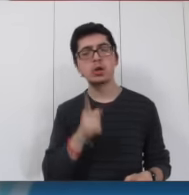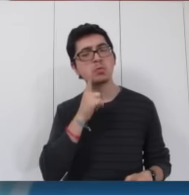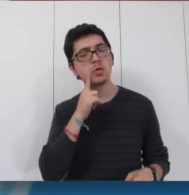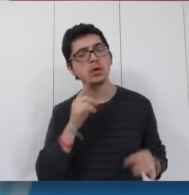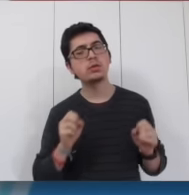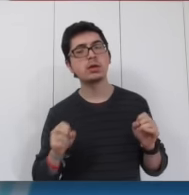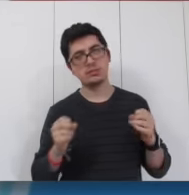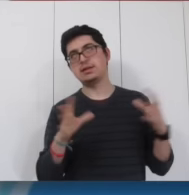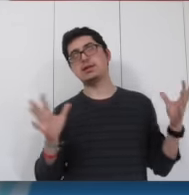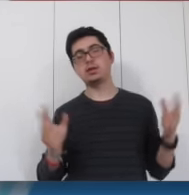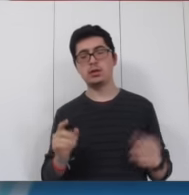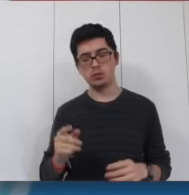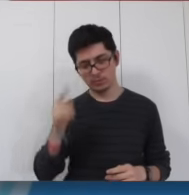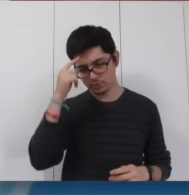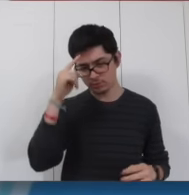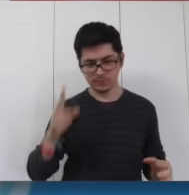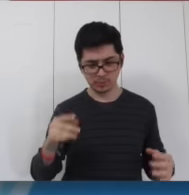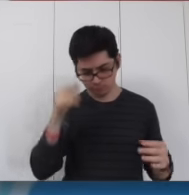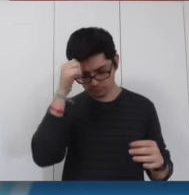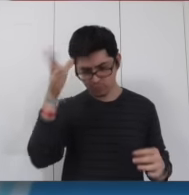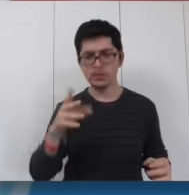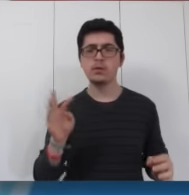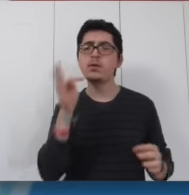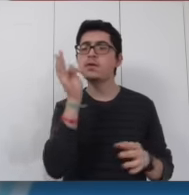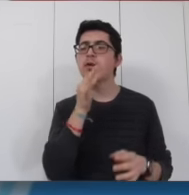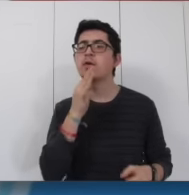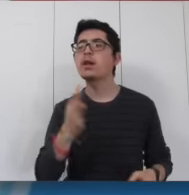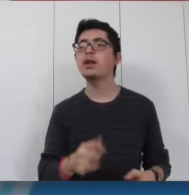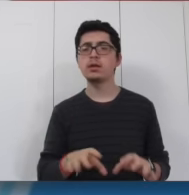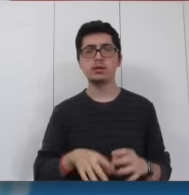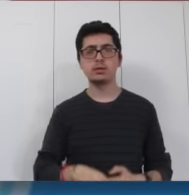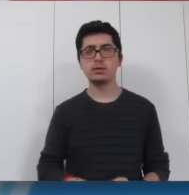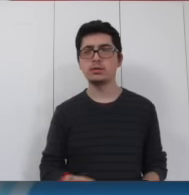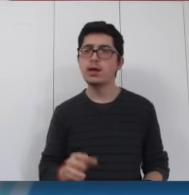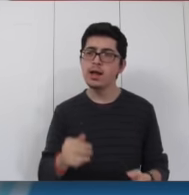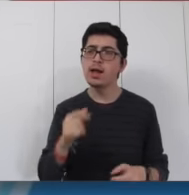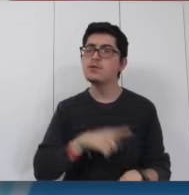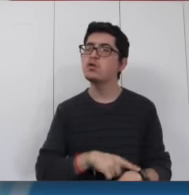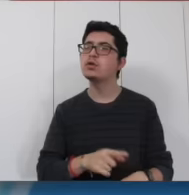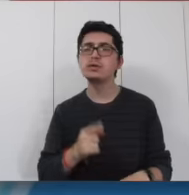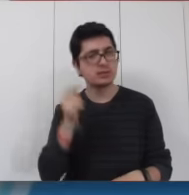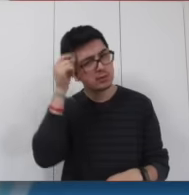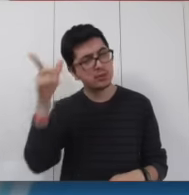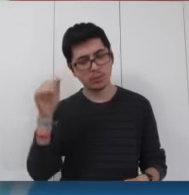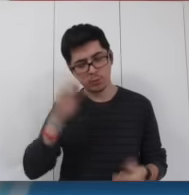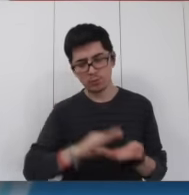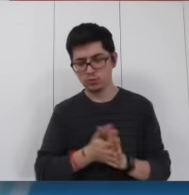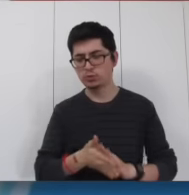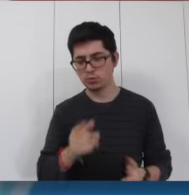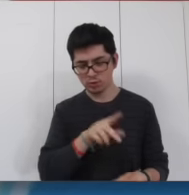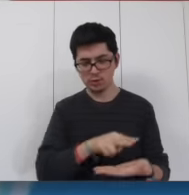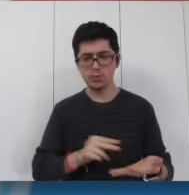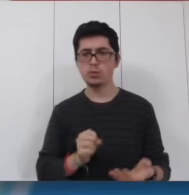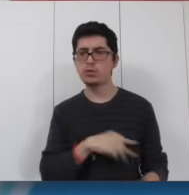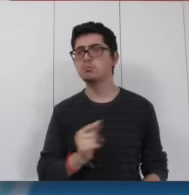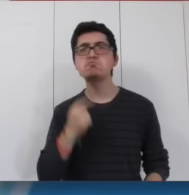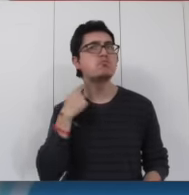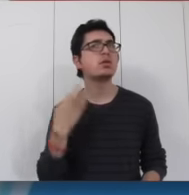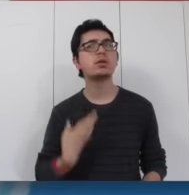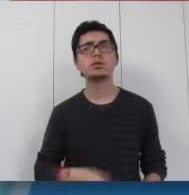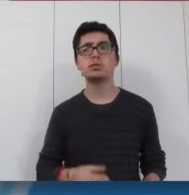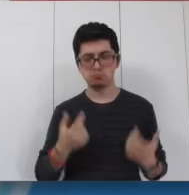tiene un vocabulario que sea tan complejo de entender, lo cual facilita muchísimo a la hora de leer el libro. Por ejemplo, yo lo leí muy rápido